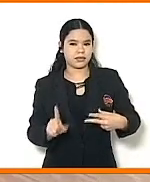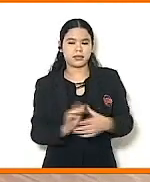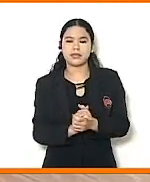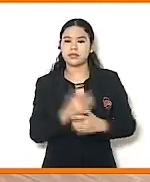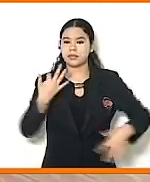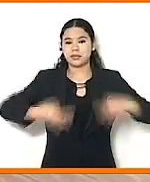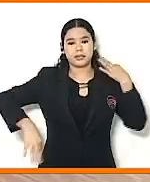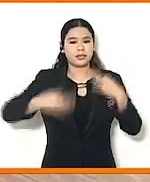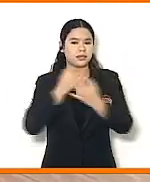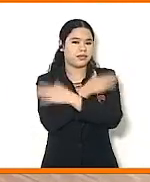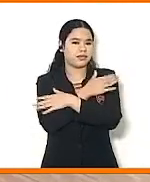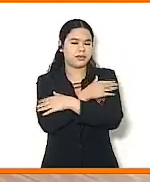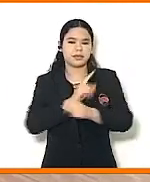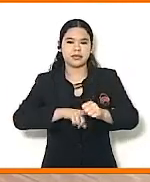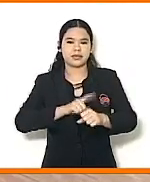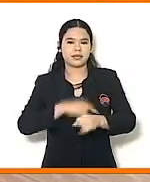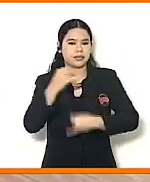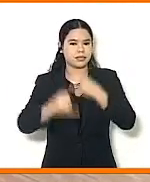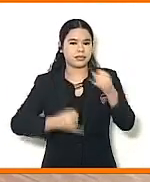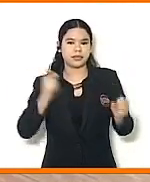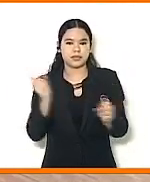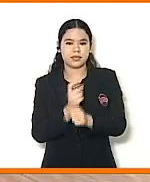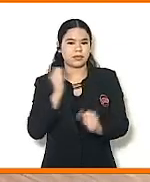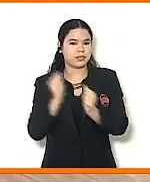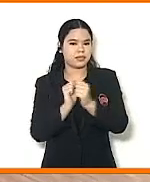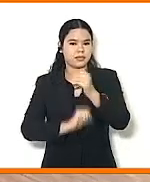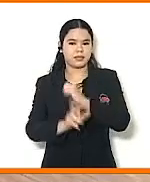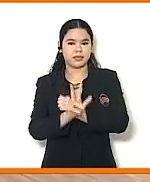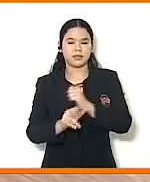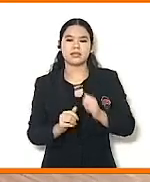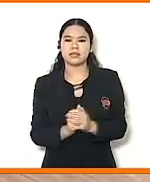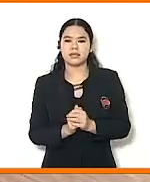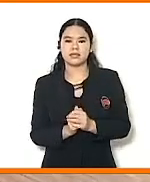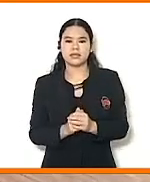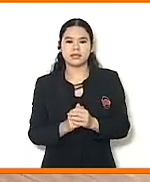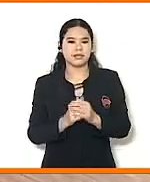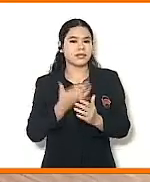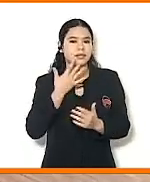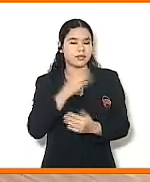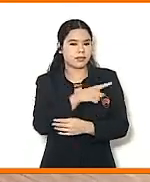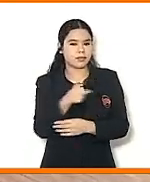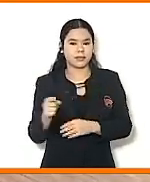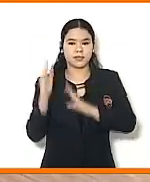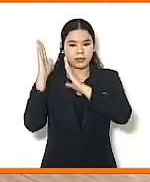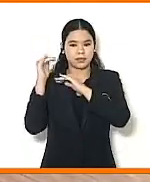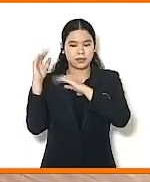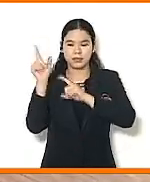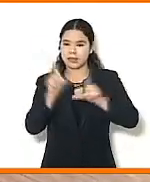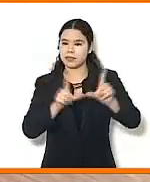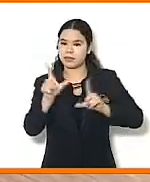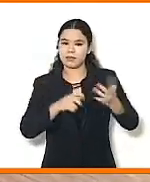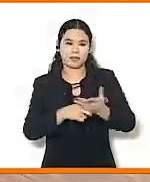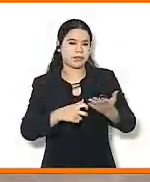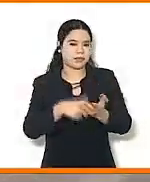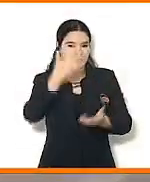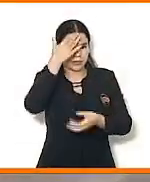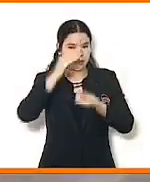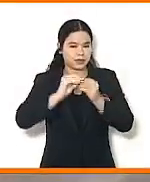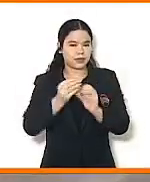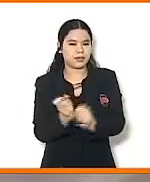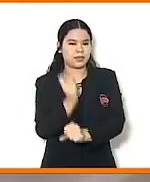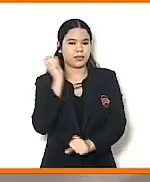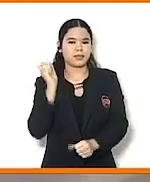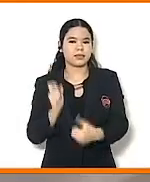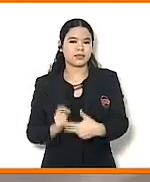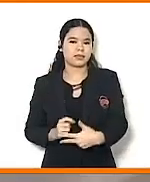Muchas felicidades. Es momento de pegar y ganar junto a Pega 3. Te deseo suerte y espero tengas tu boleto en mano, porque tu primer número